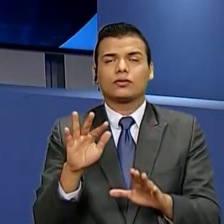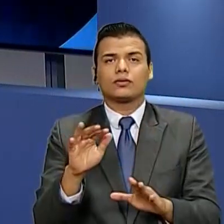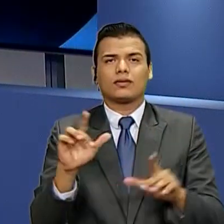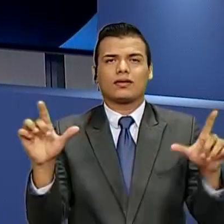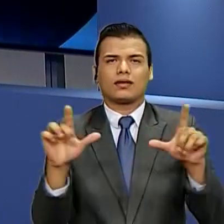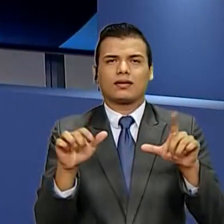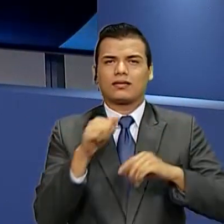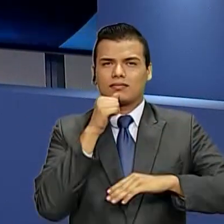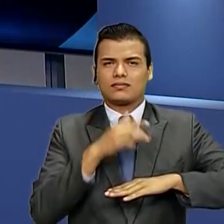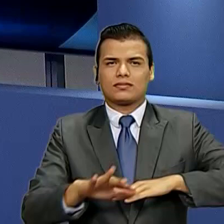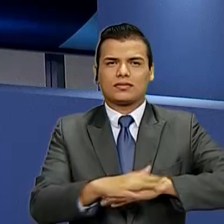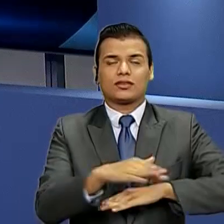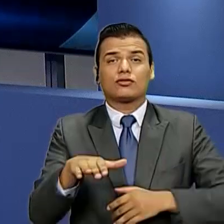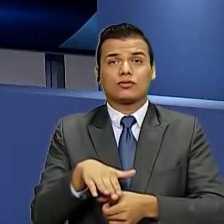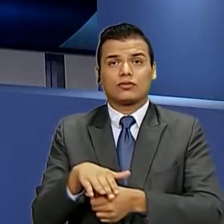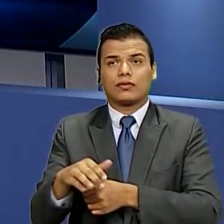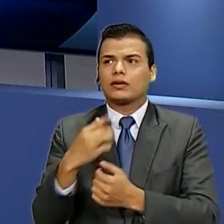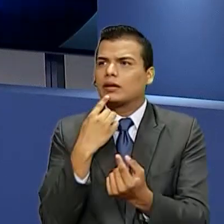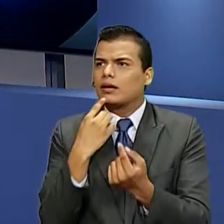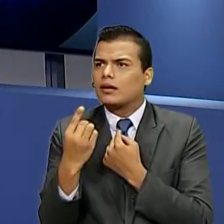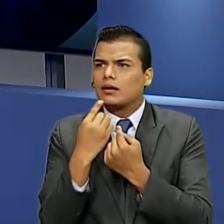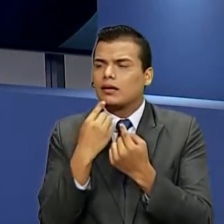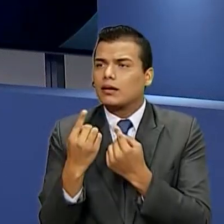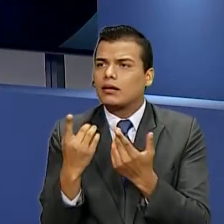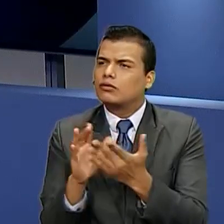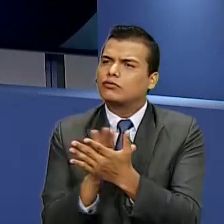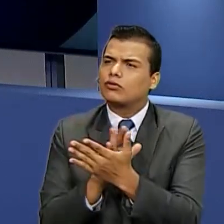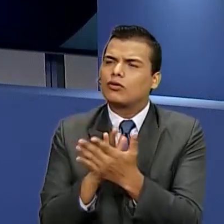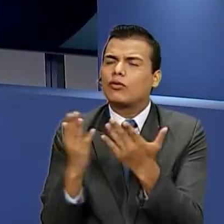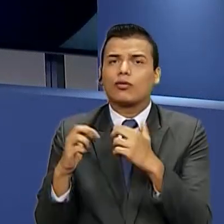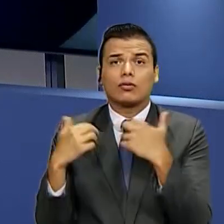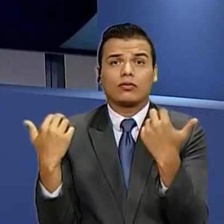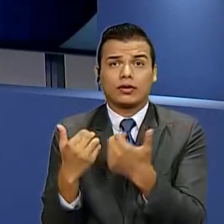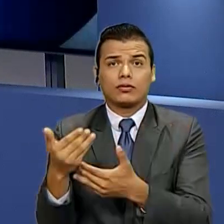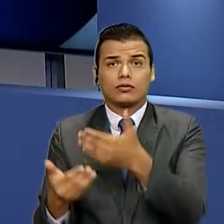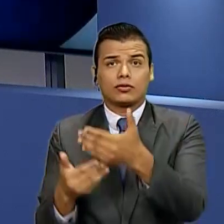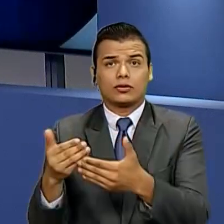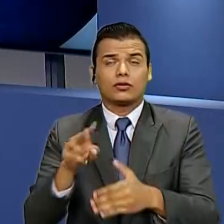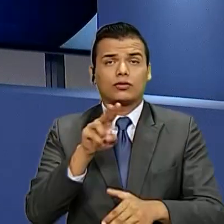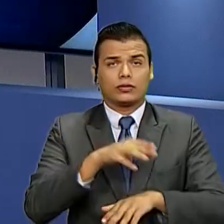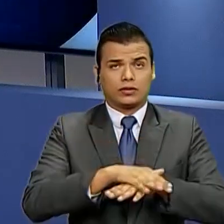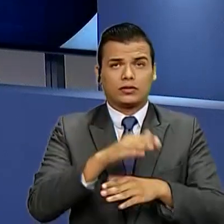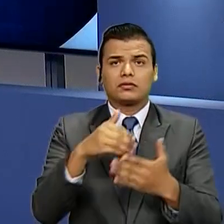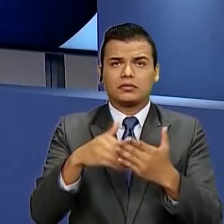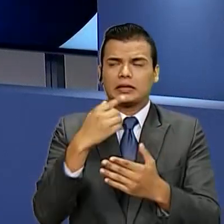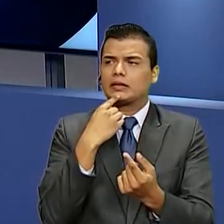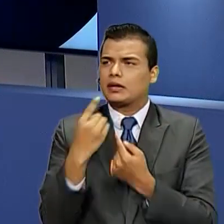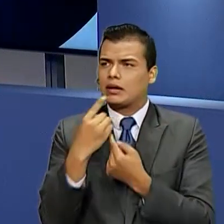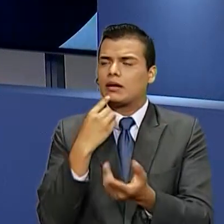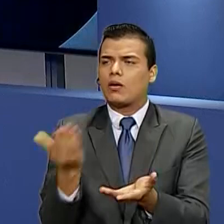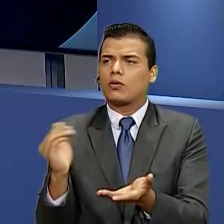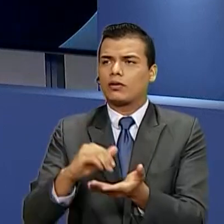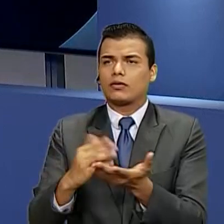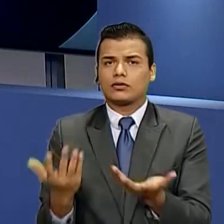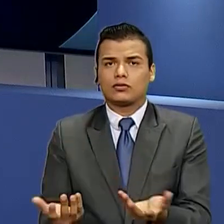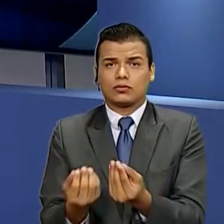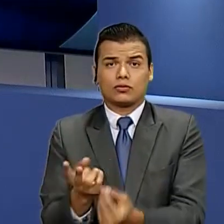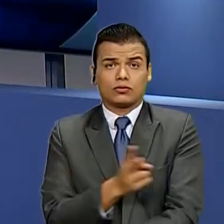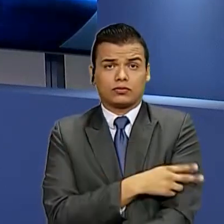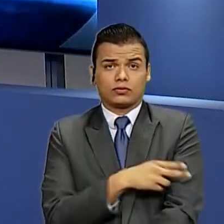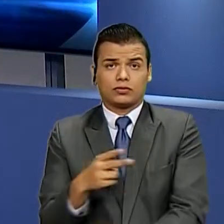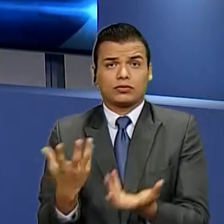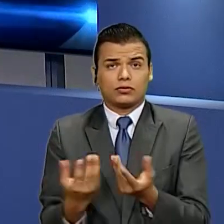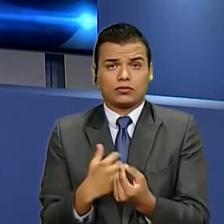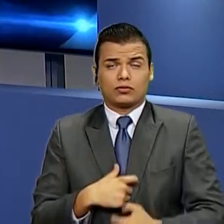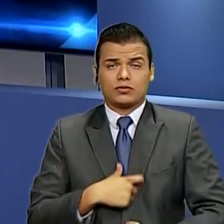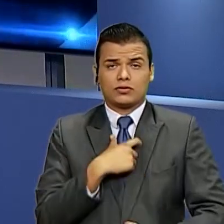paso a paso las conversaciones en la mesa de diálogo. Desde las 2 de la tarde se reiniciaron las conversaciones entre los delegados del movimiento